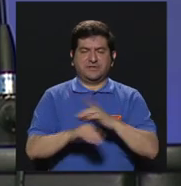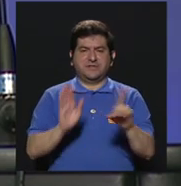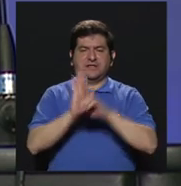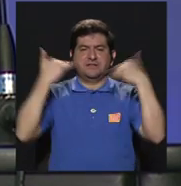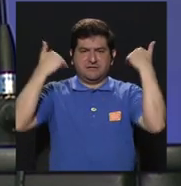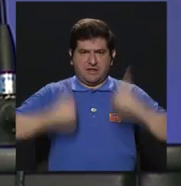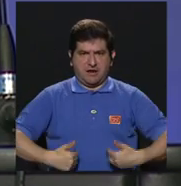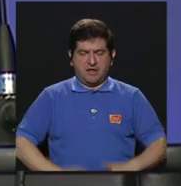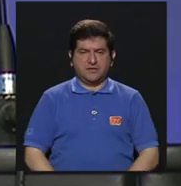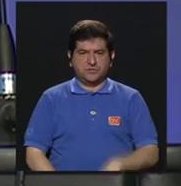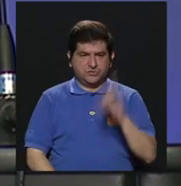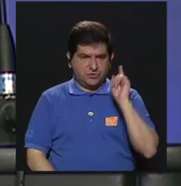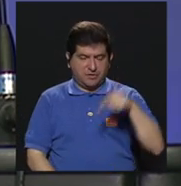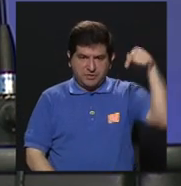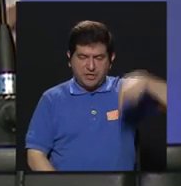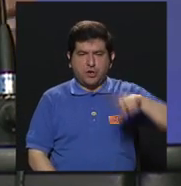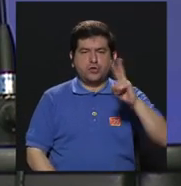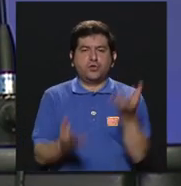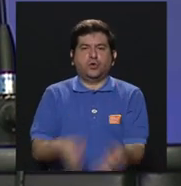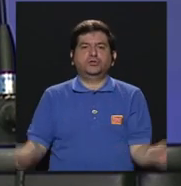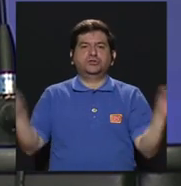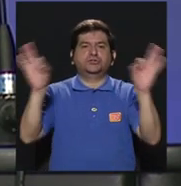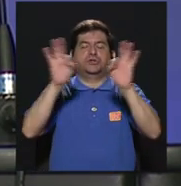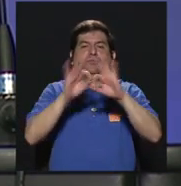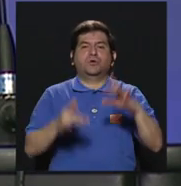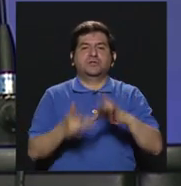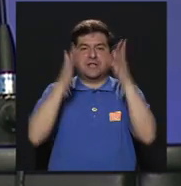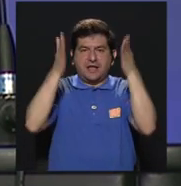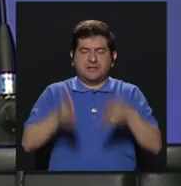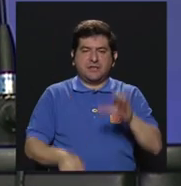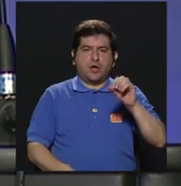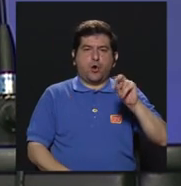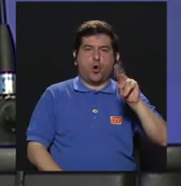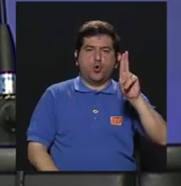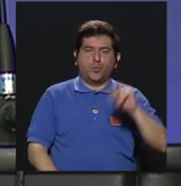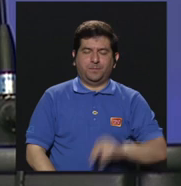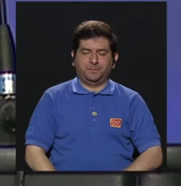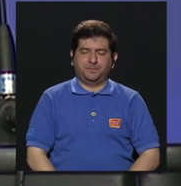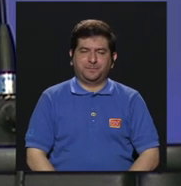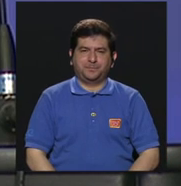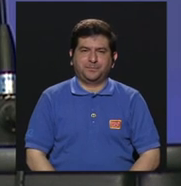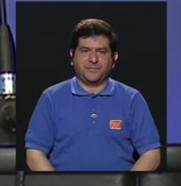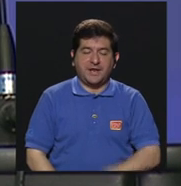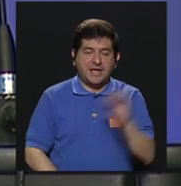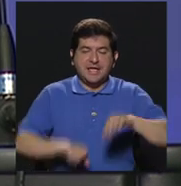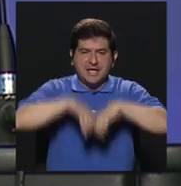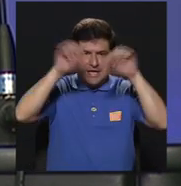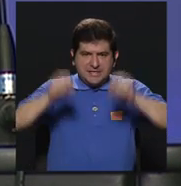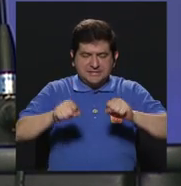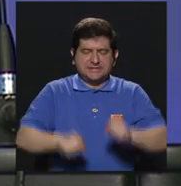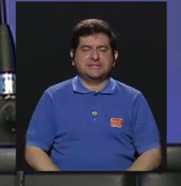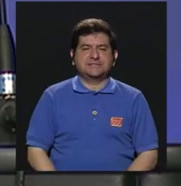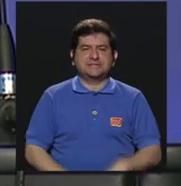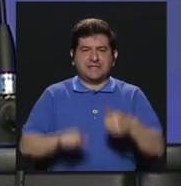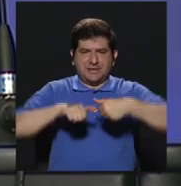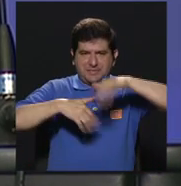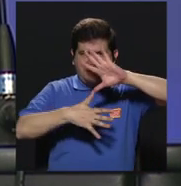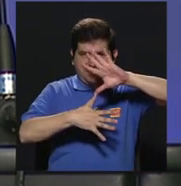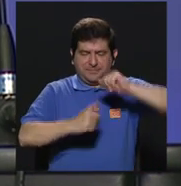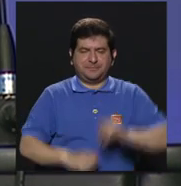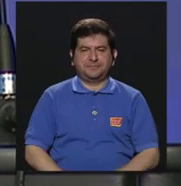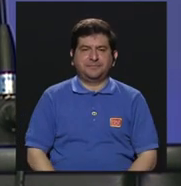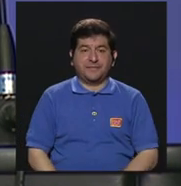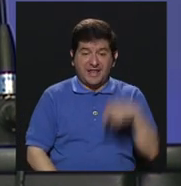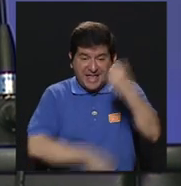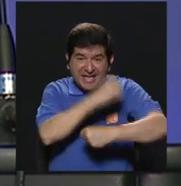humanos. Advirtieron hoy dos importantes expertos de Naciones Unidas y del Sistema Interamericano. En